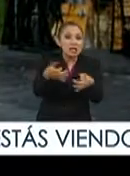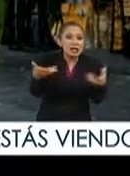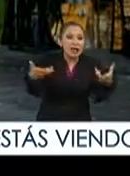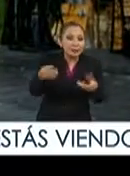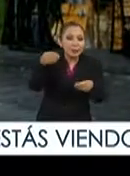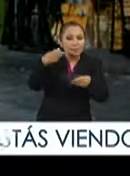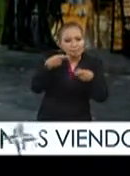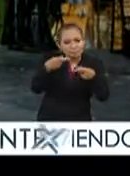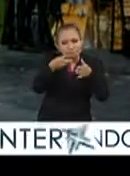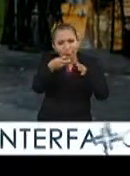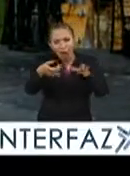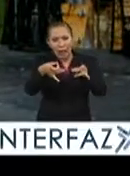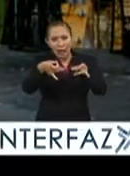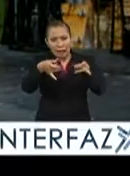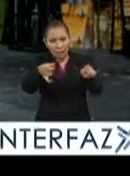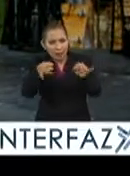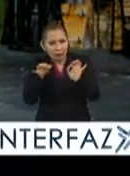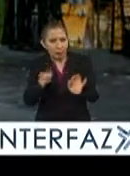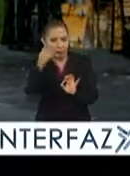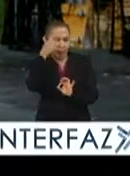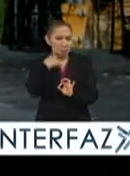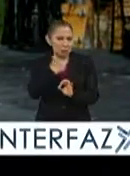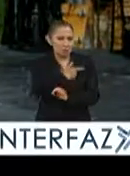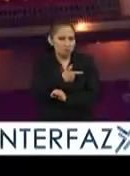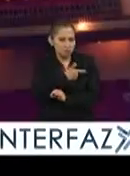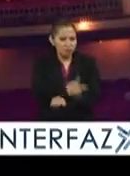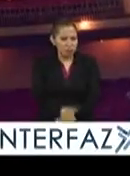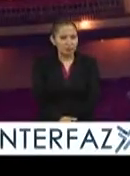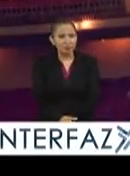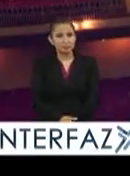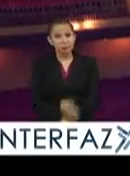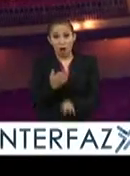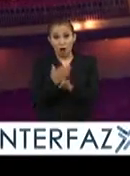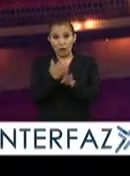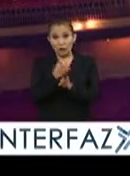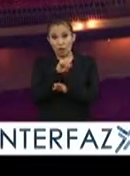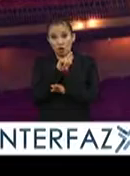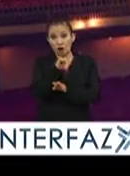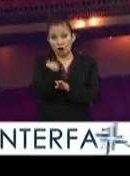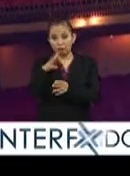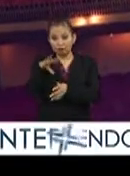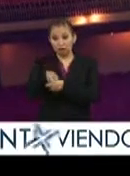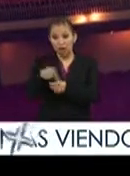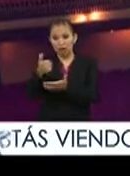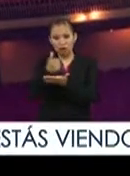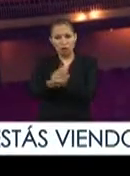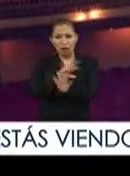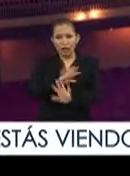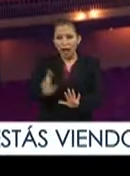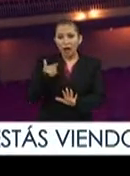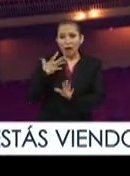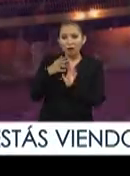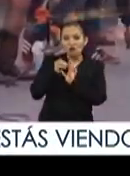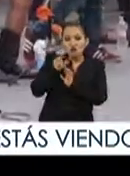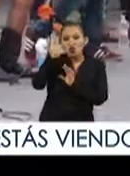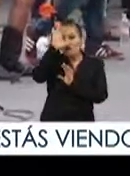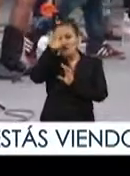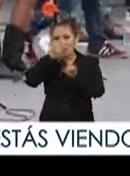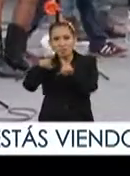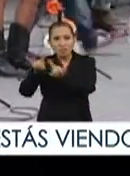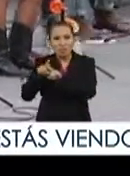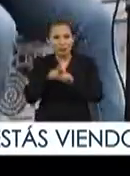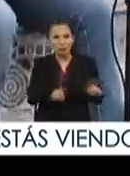hecha, una música con calidad, para mí es agradable. Actualmente Eduardo vive integrado a esta ciudad que contagia cultura y